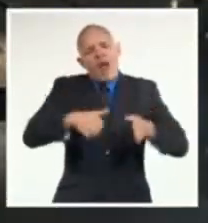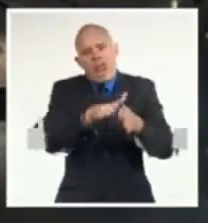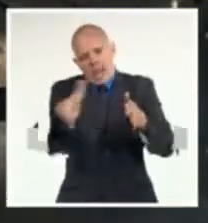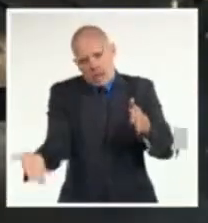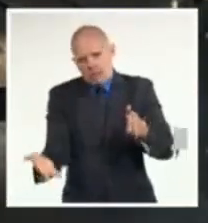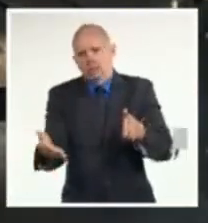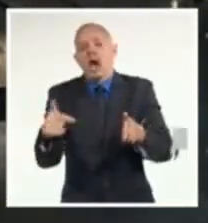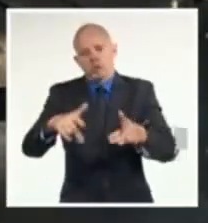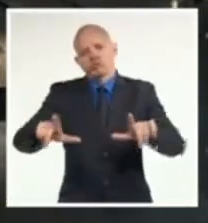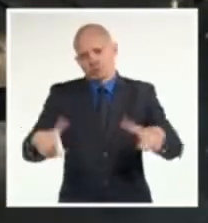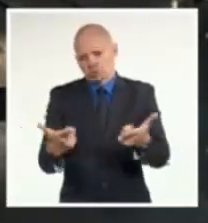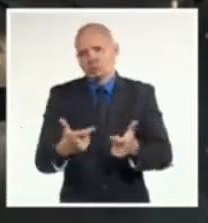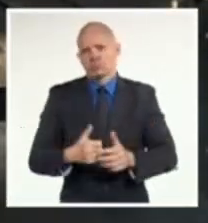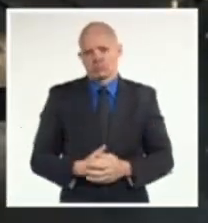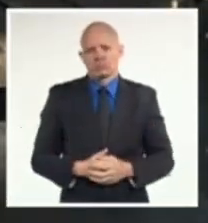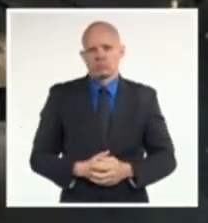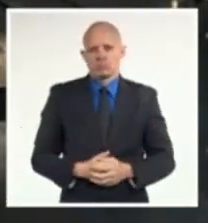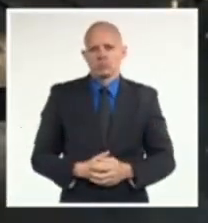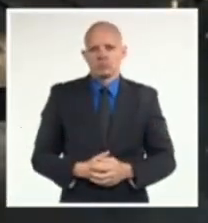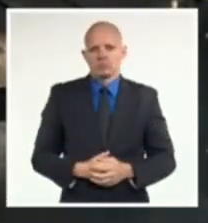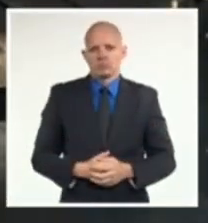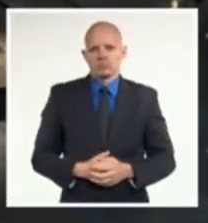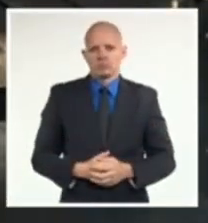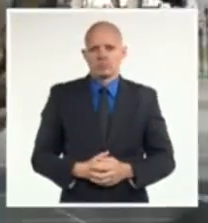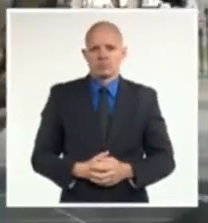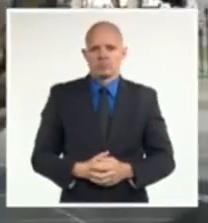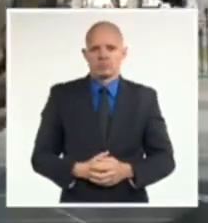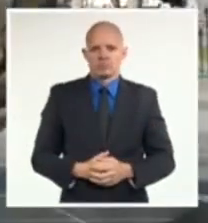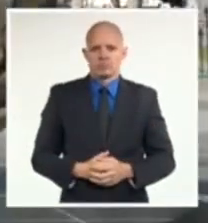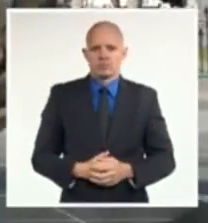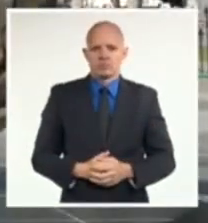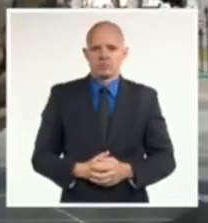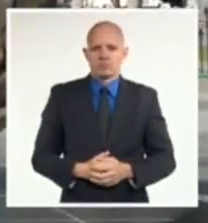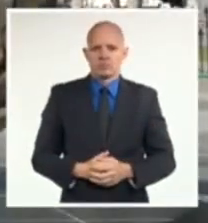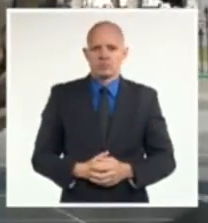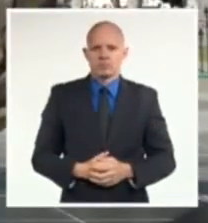hacer posible la revolución. Héctor Martínez, Sistema Informativo de la Televisión Cubana.